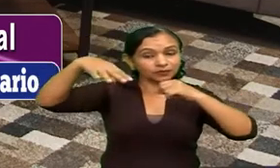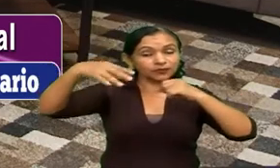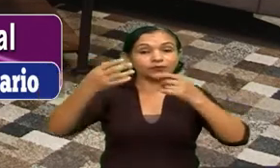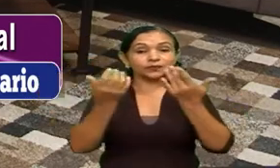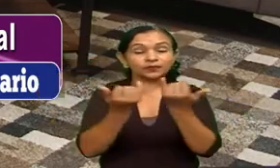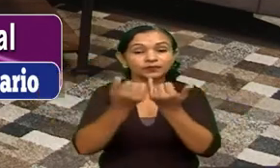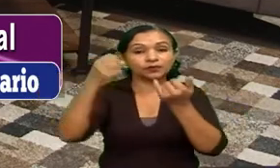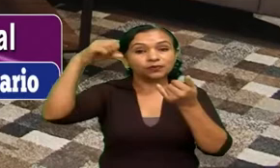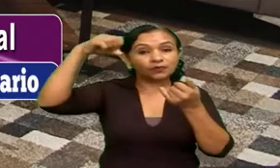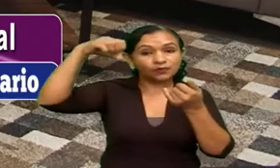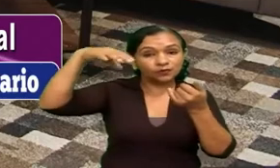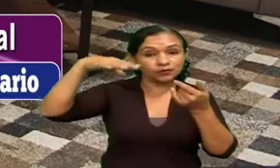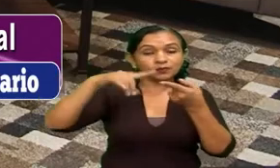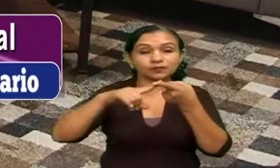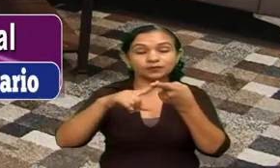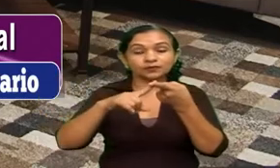sistema